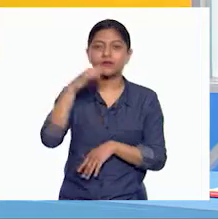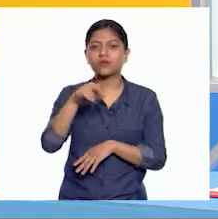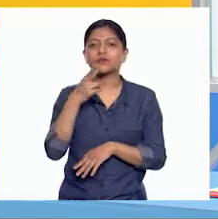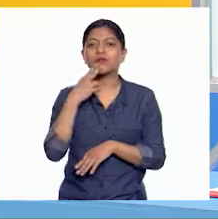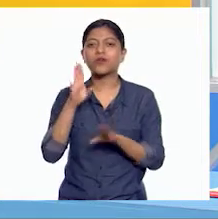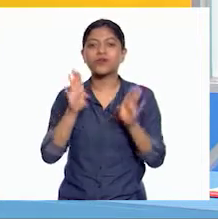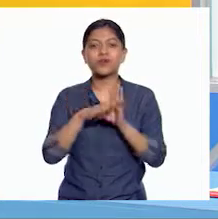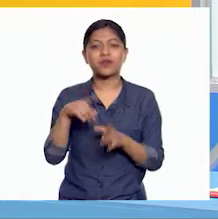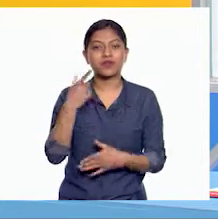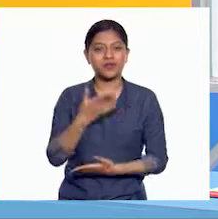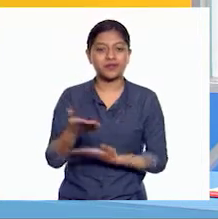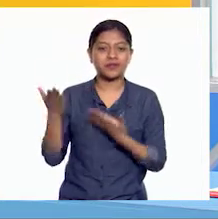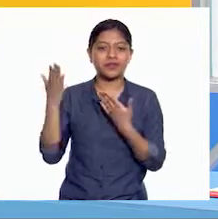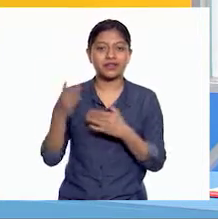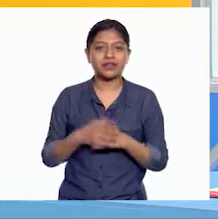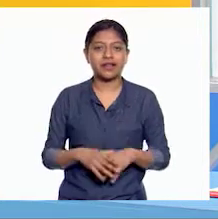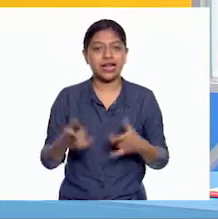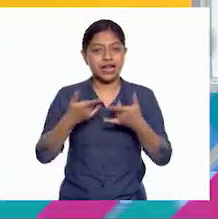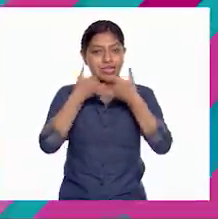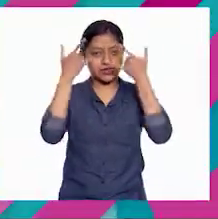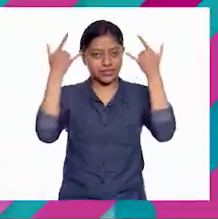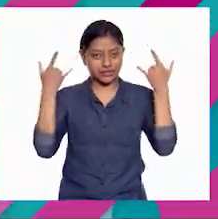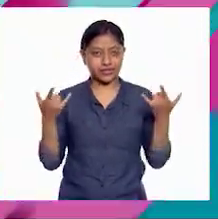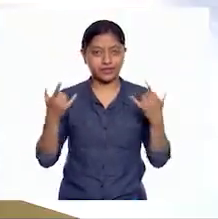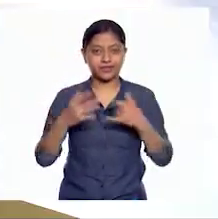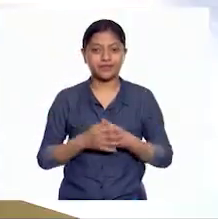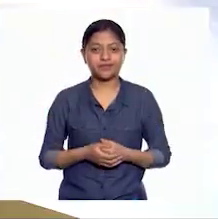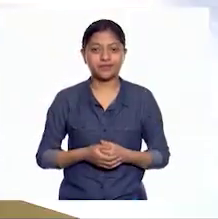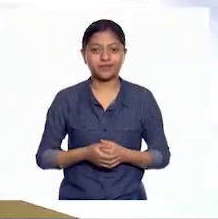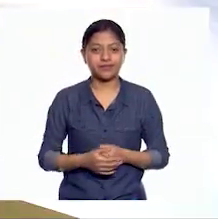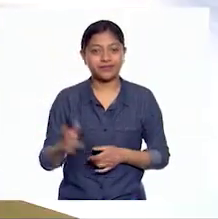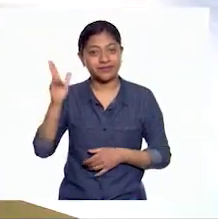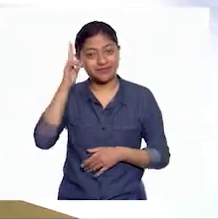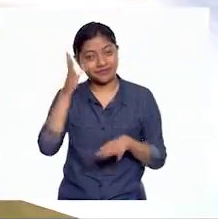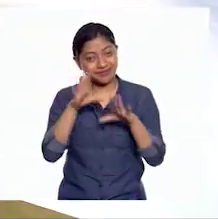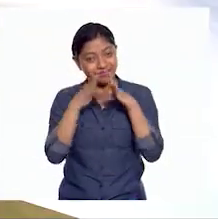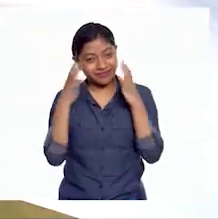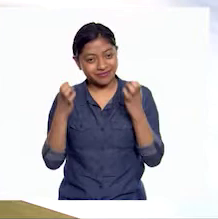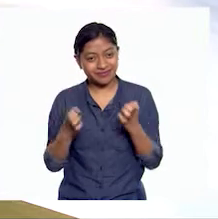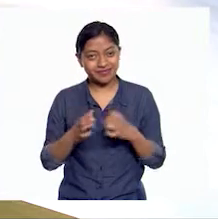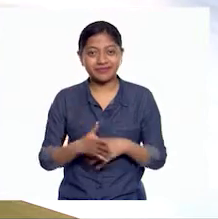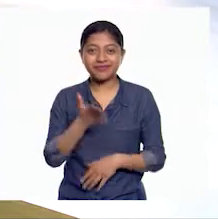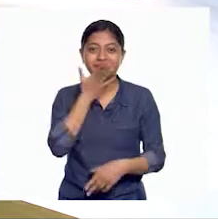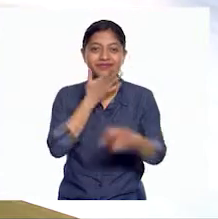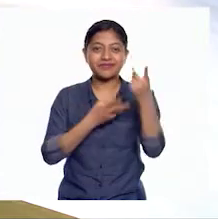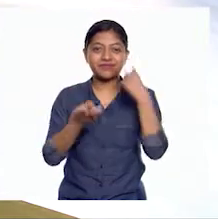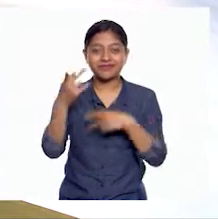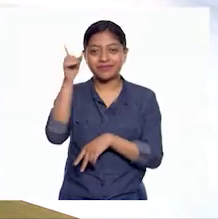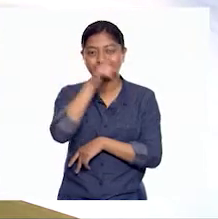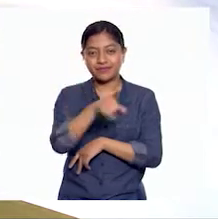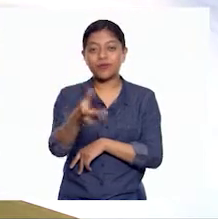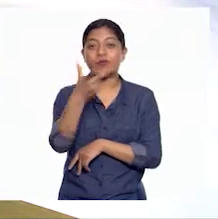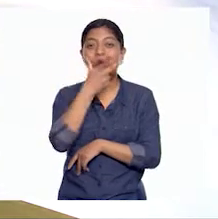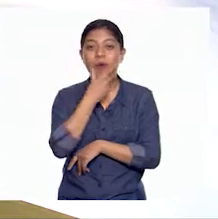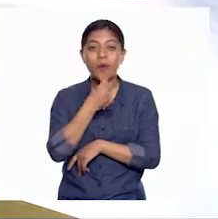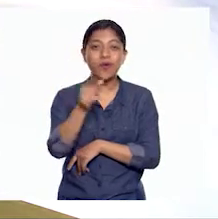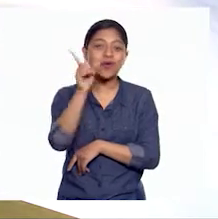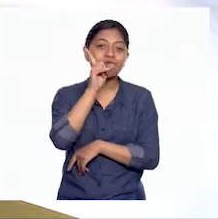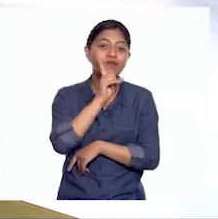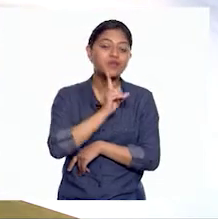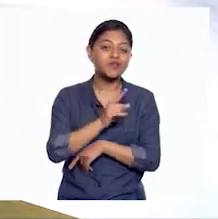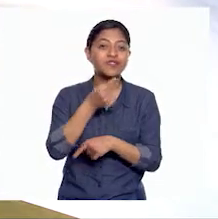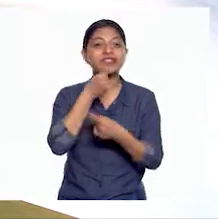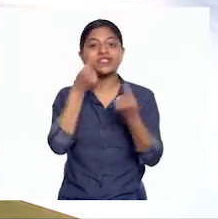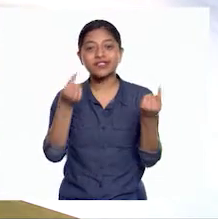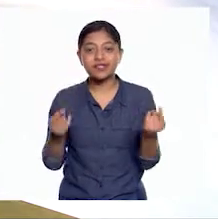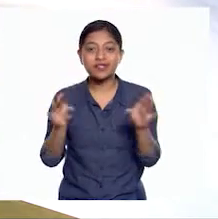invito a escuchar el siguiente cuento. Hola, hola, ¿cómo están? Bienvenidas, bienvenidos. Yo les tengo una